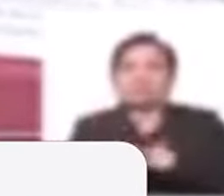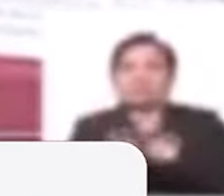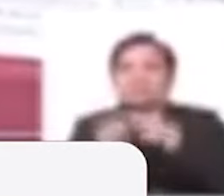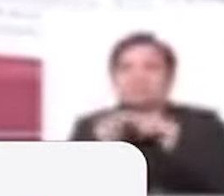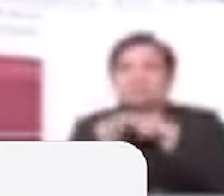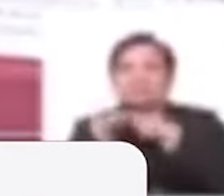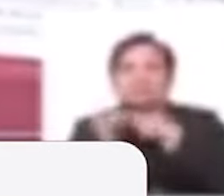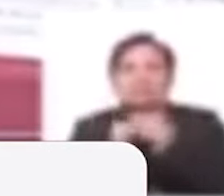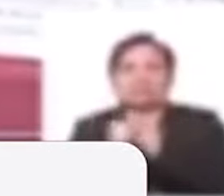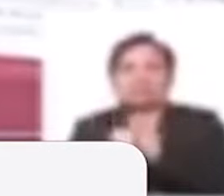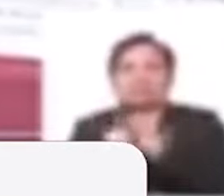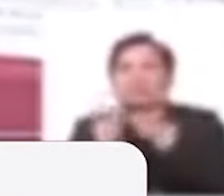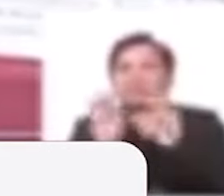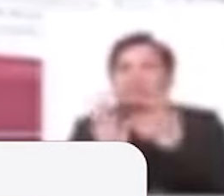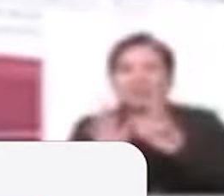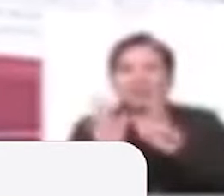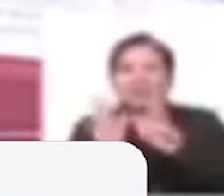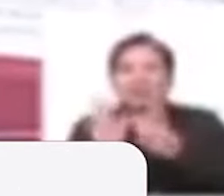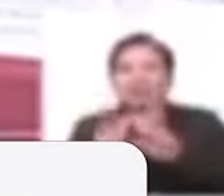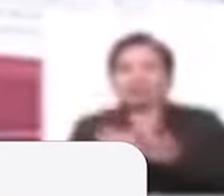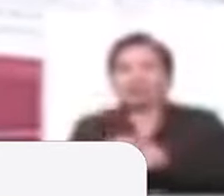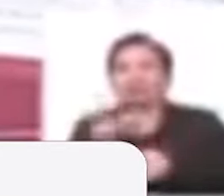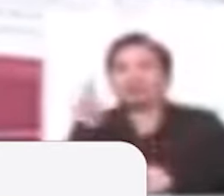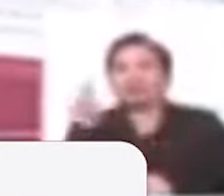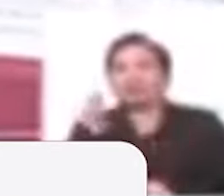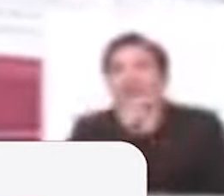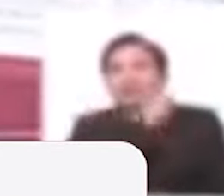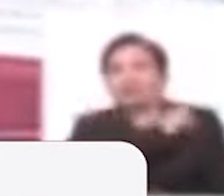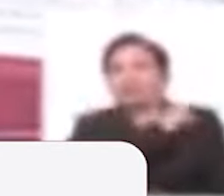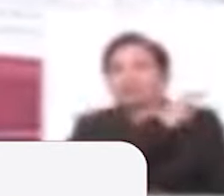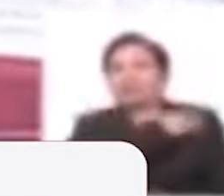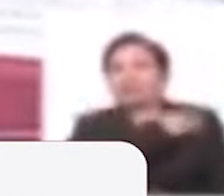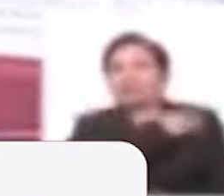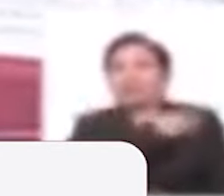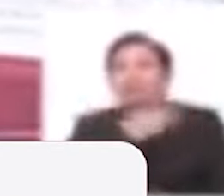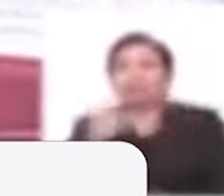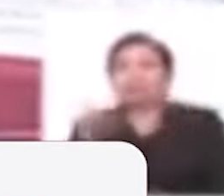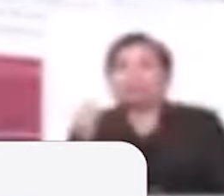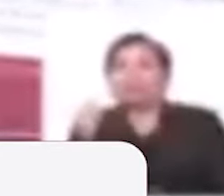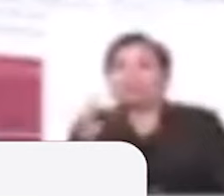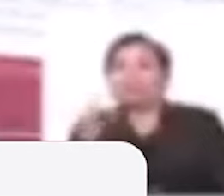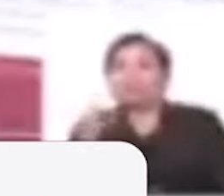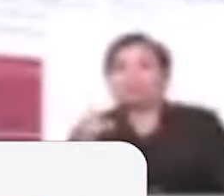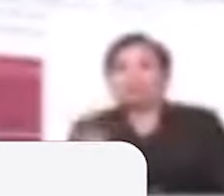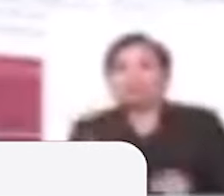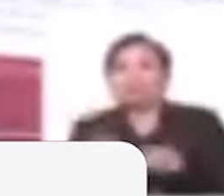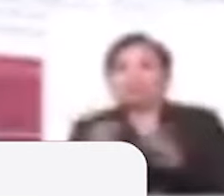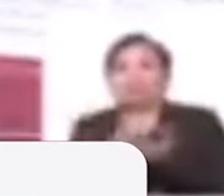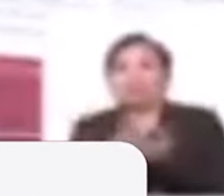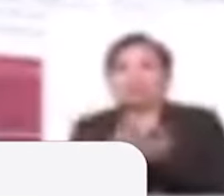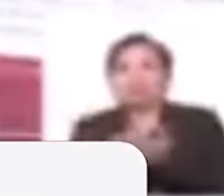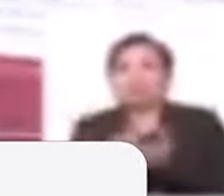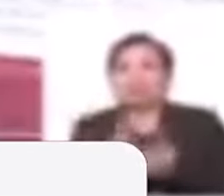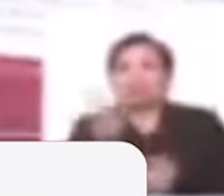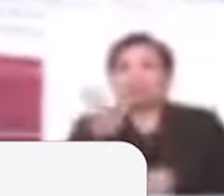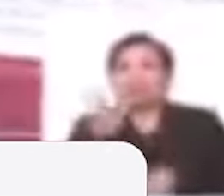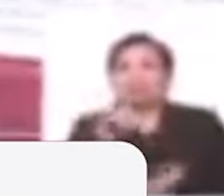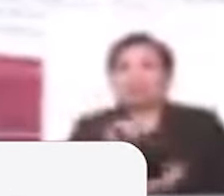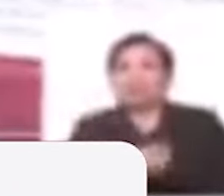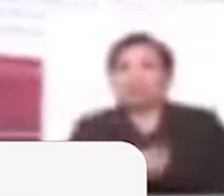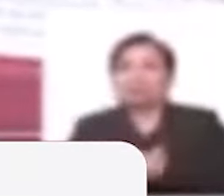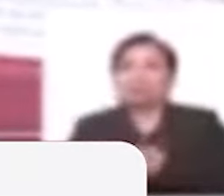se pasó 18 oficiales generales al retiro? Esos 18 generales, si lo dividimos entre 3, que es el alto